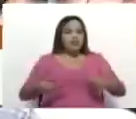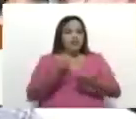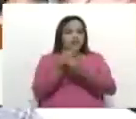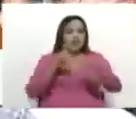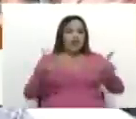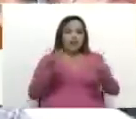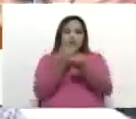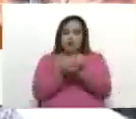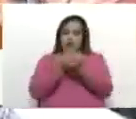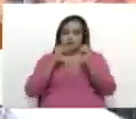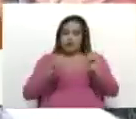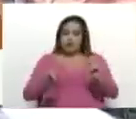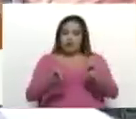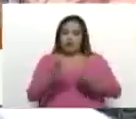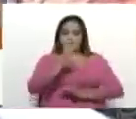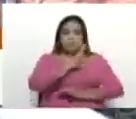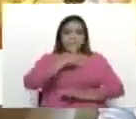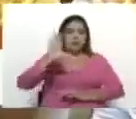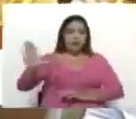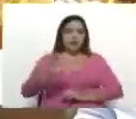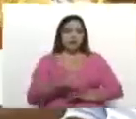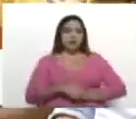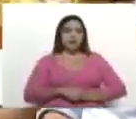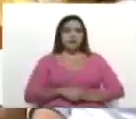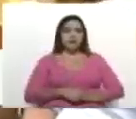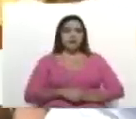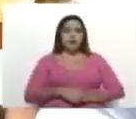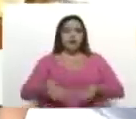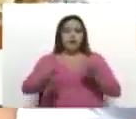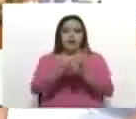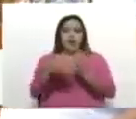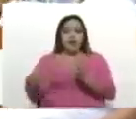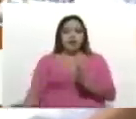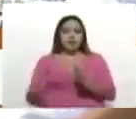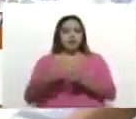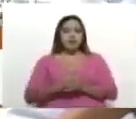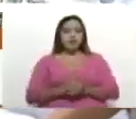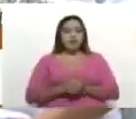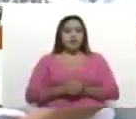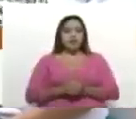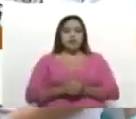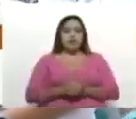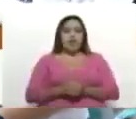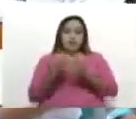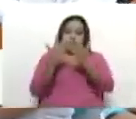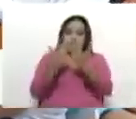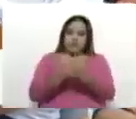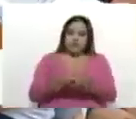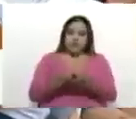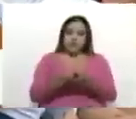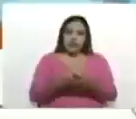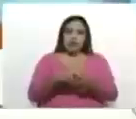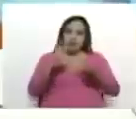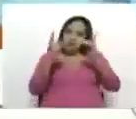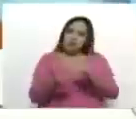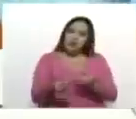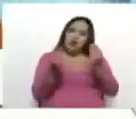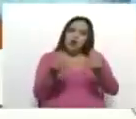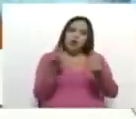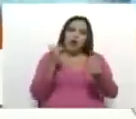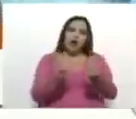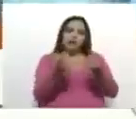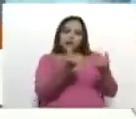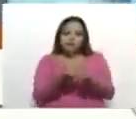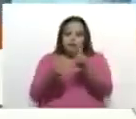la independencia por la soberanía por el derecho administrar sus recursos como buenamente